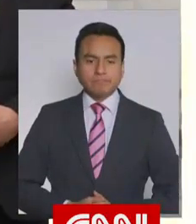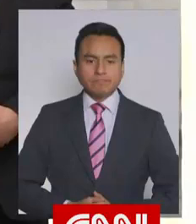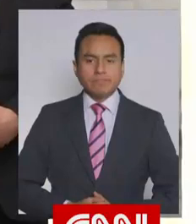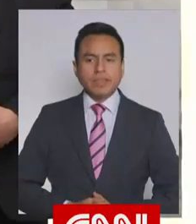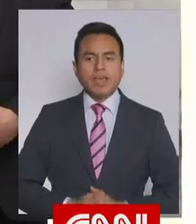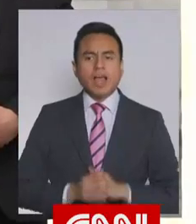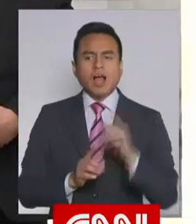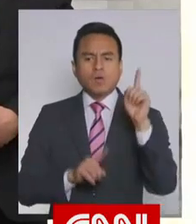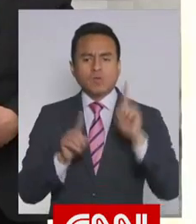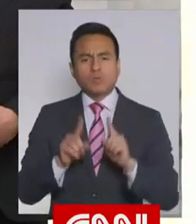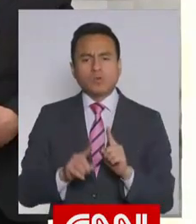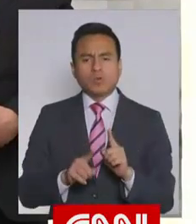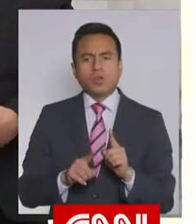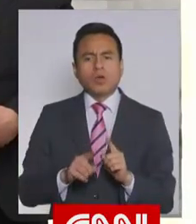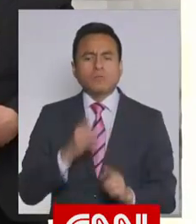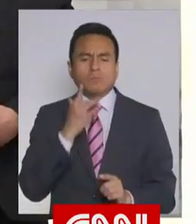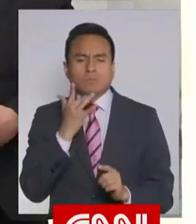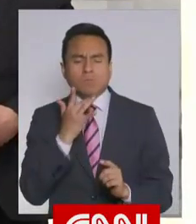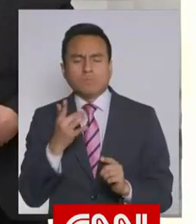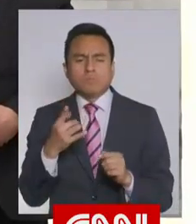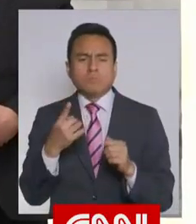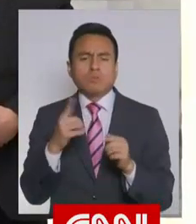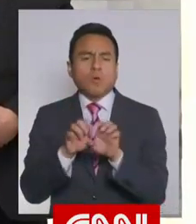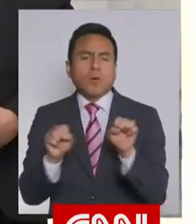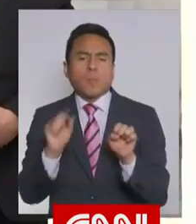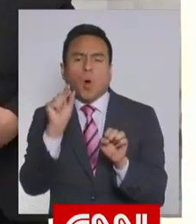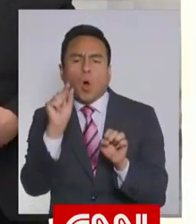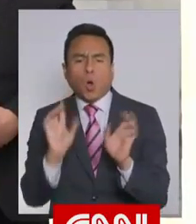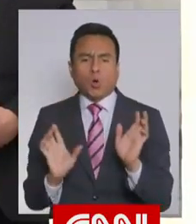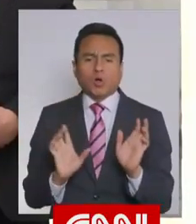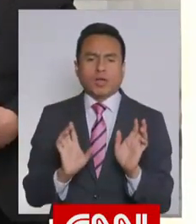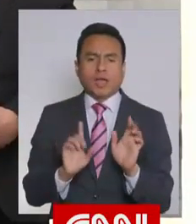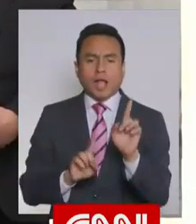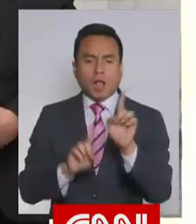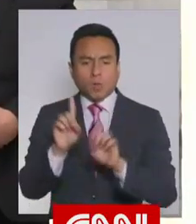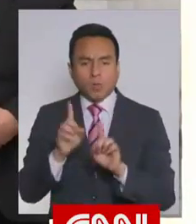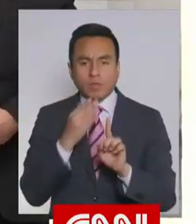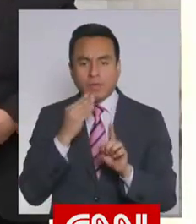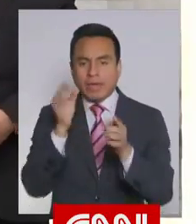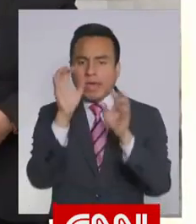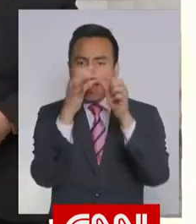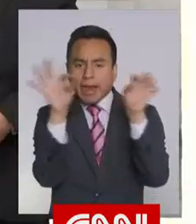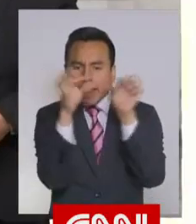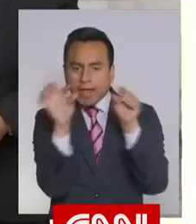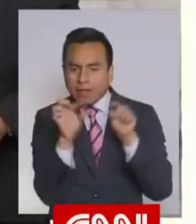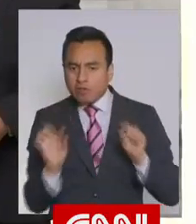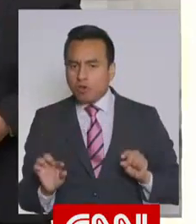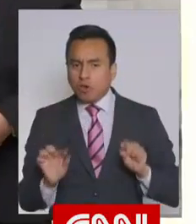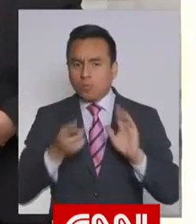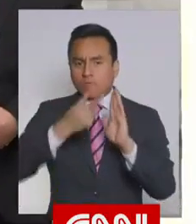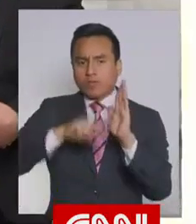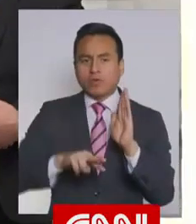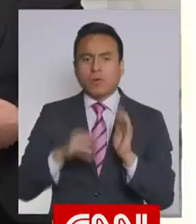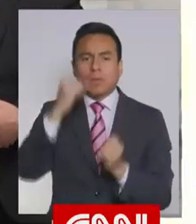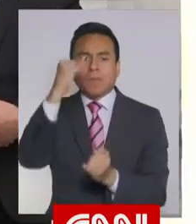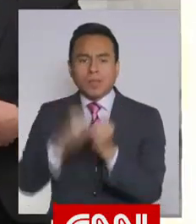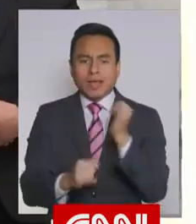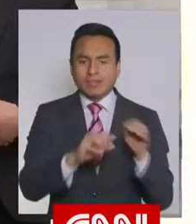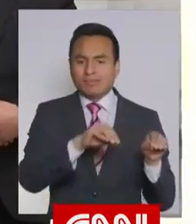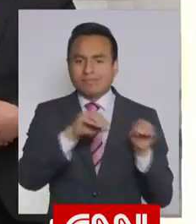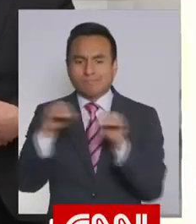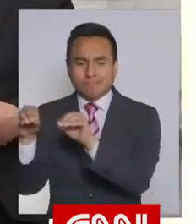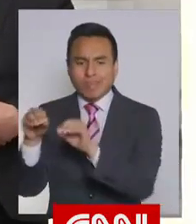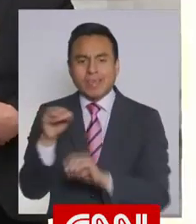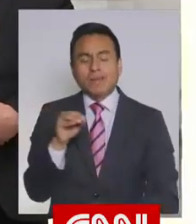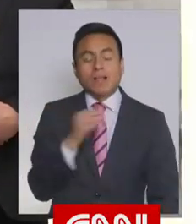objeciones absolutamente menores e incluso en algunos casos de redacción y modificación de plazos por lo